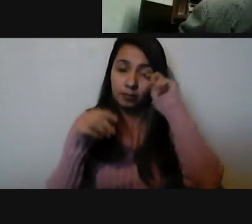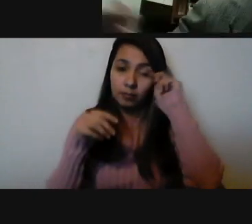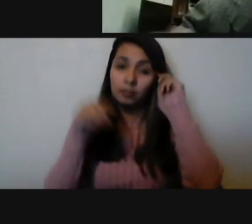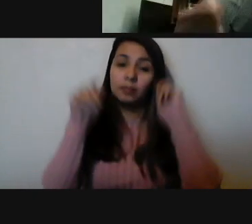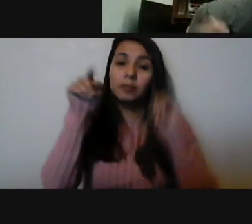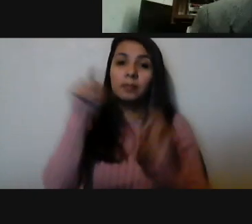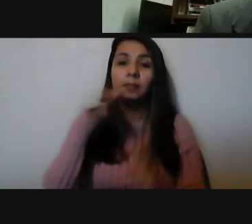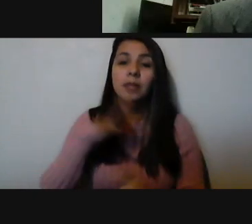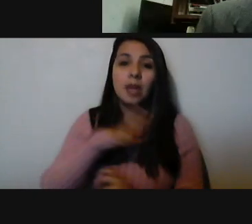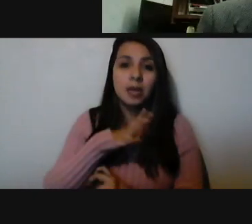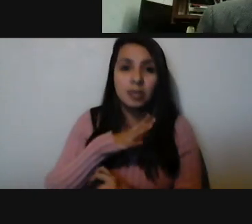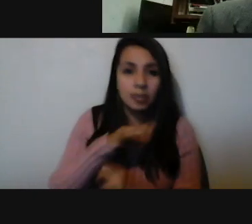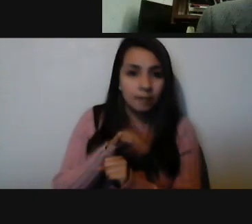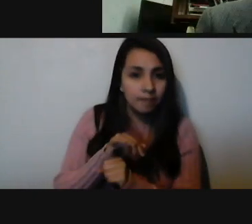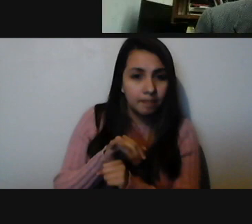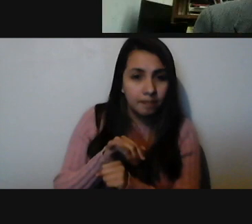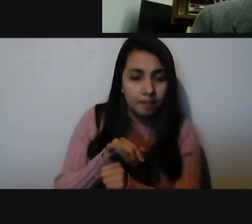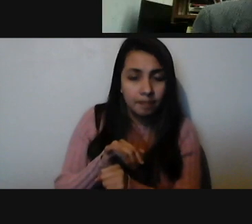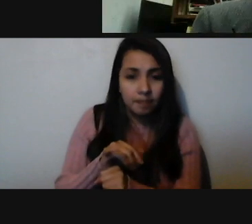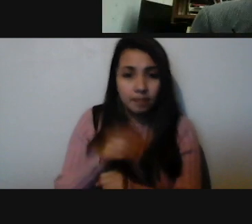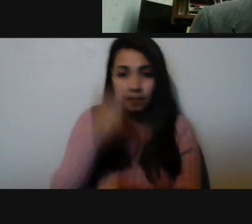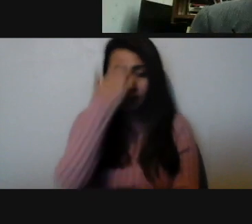de la Tierra a partir de observaciones